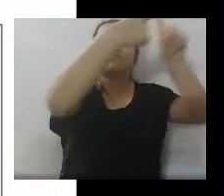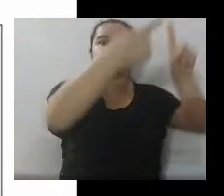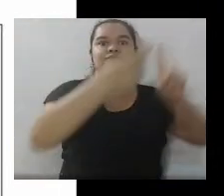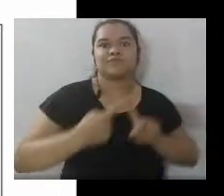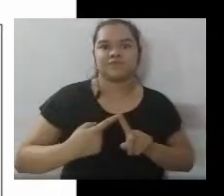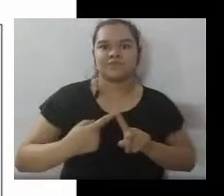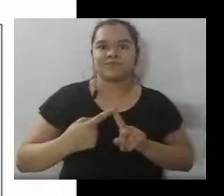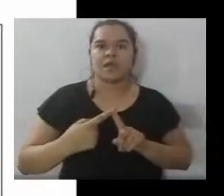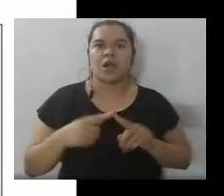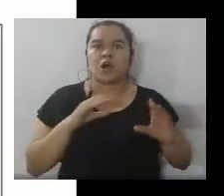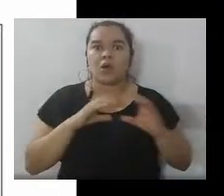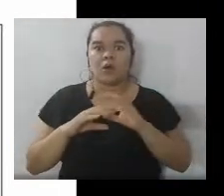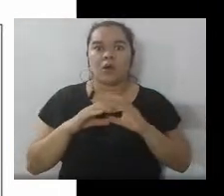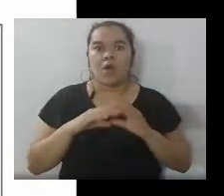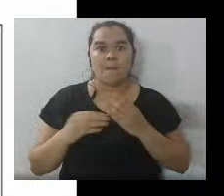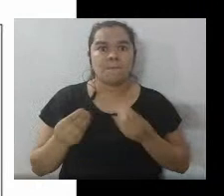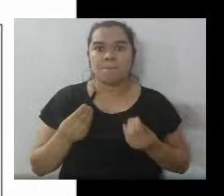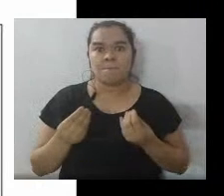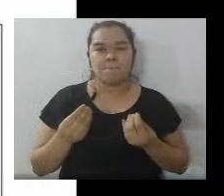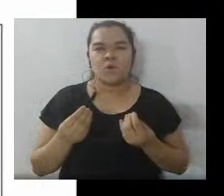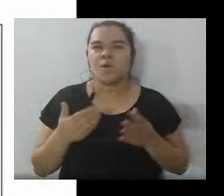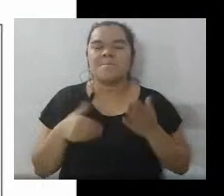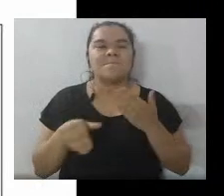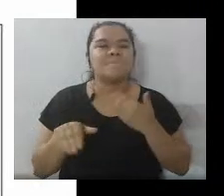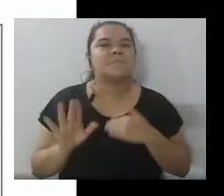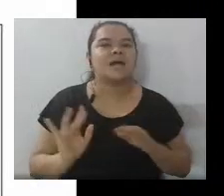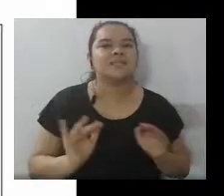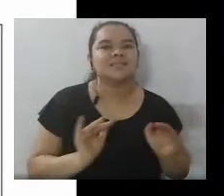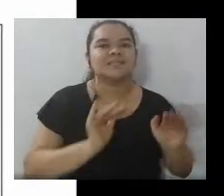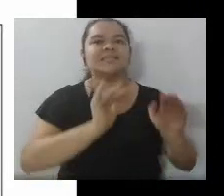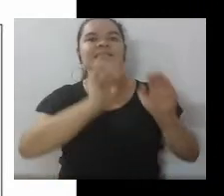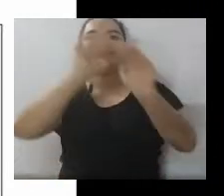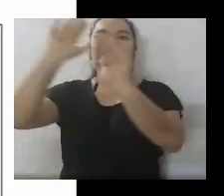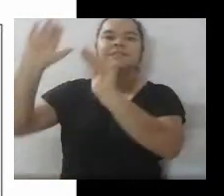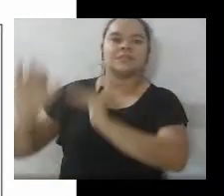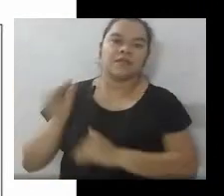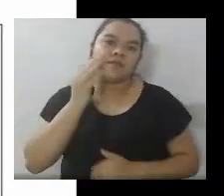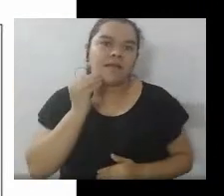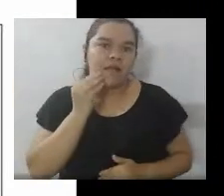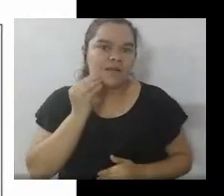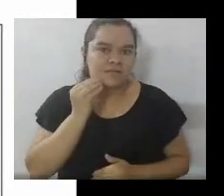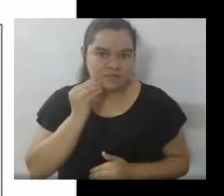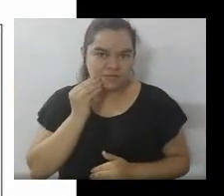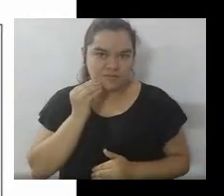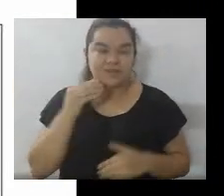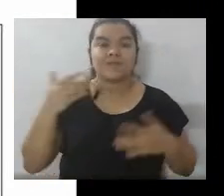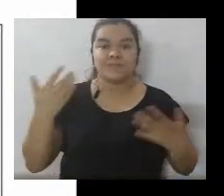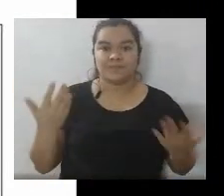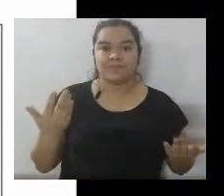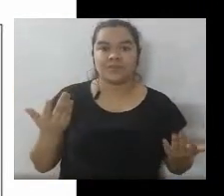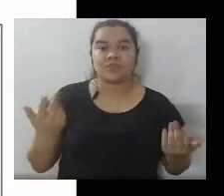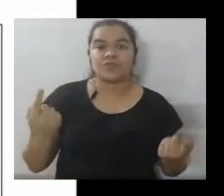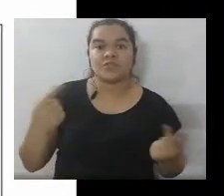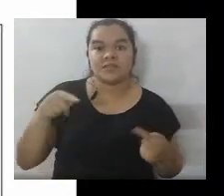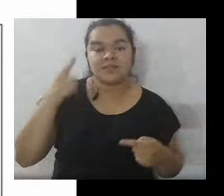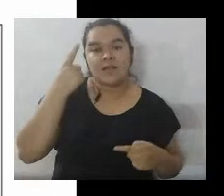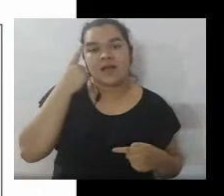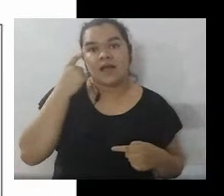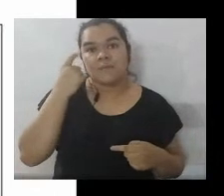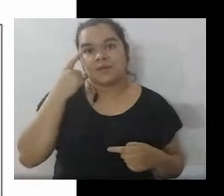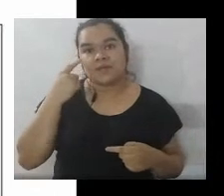este sentido, y obviamente tratamos de impulsar actividades que tengan que ver con el desarrollo de este